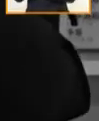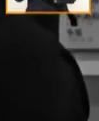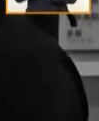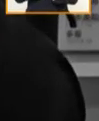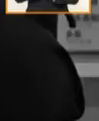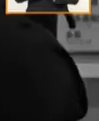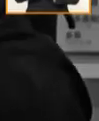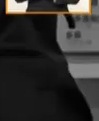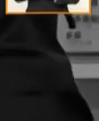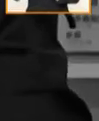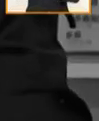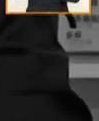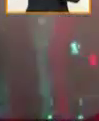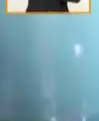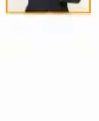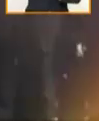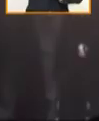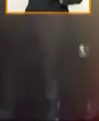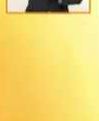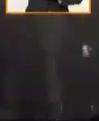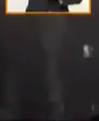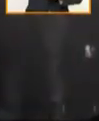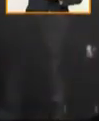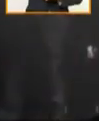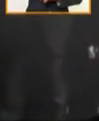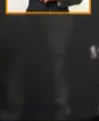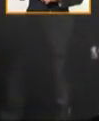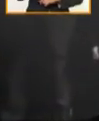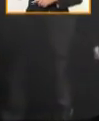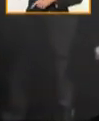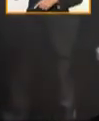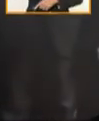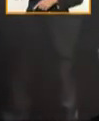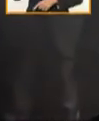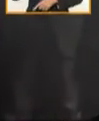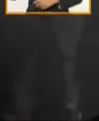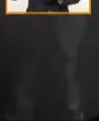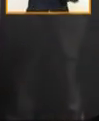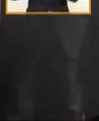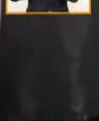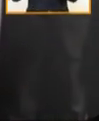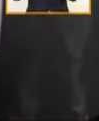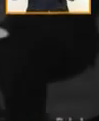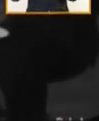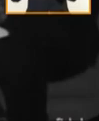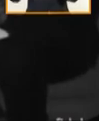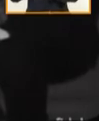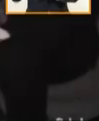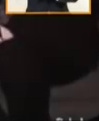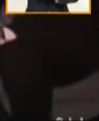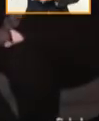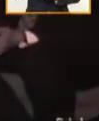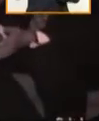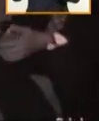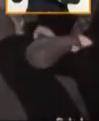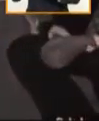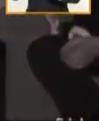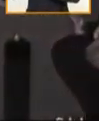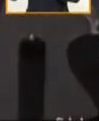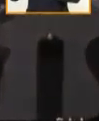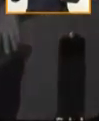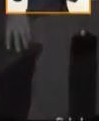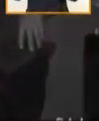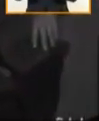a Che Guevara 2 veces y durante su estancia de 2 años se convirtió buen amigo con Fidel y con Raúl.